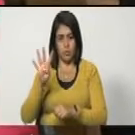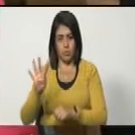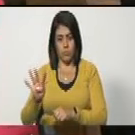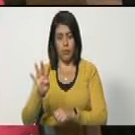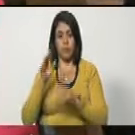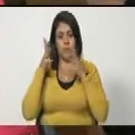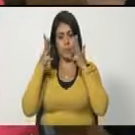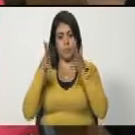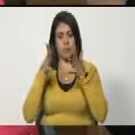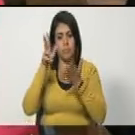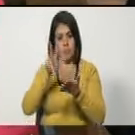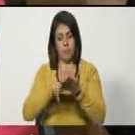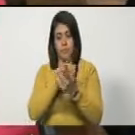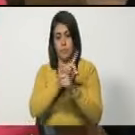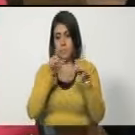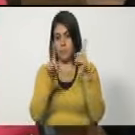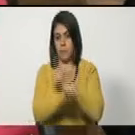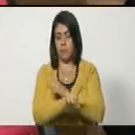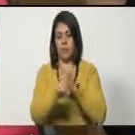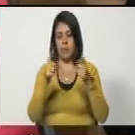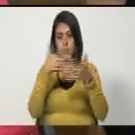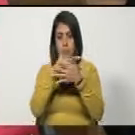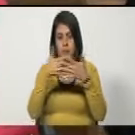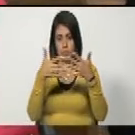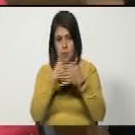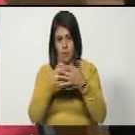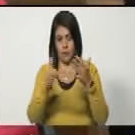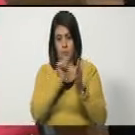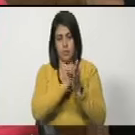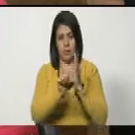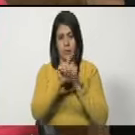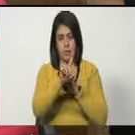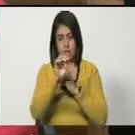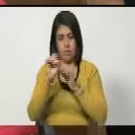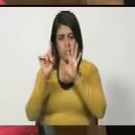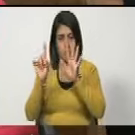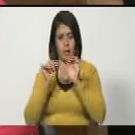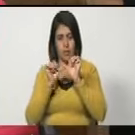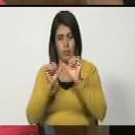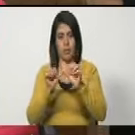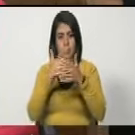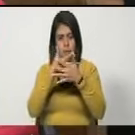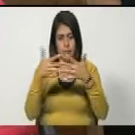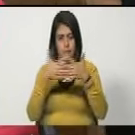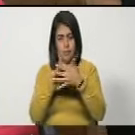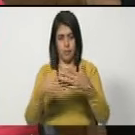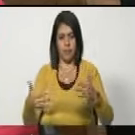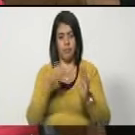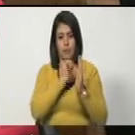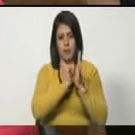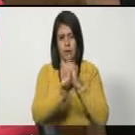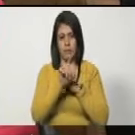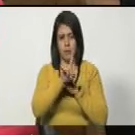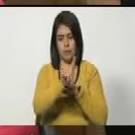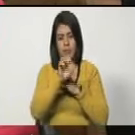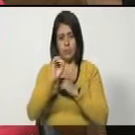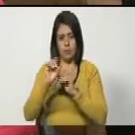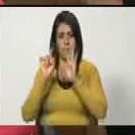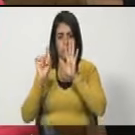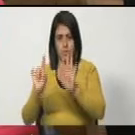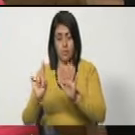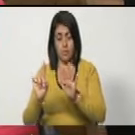244. Se sugiere aprobar sin modificación el contenido del artículo 106, el cual queda redactado en los siguientes términos.